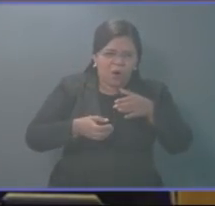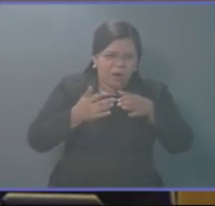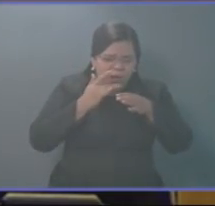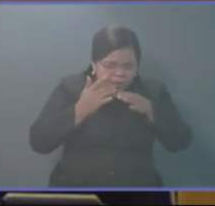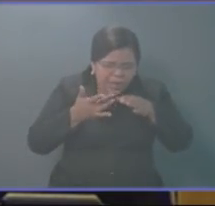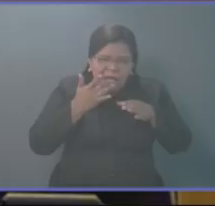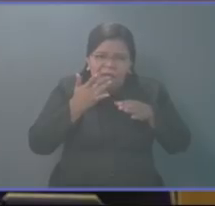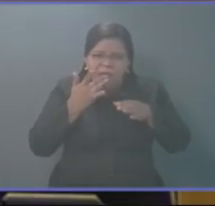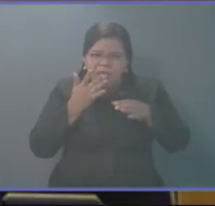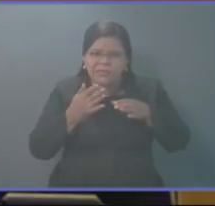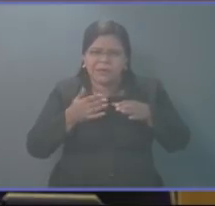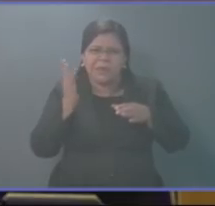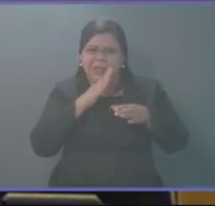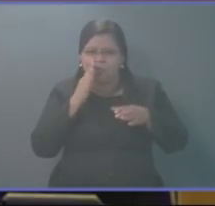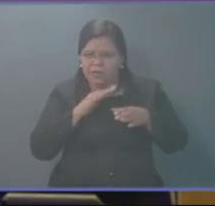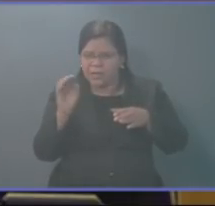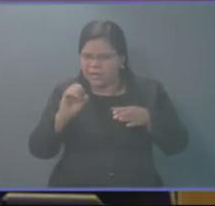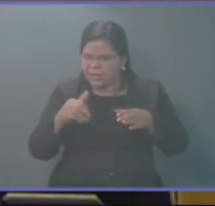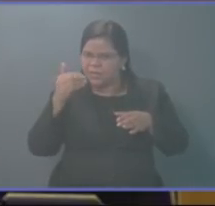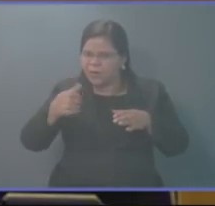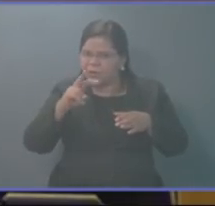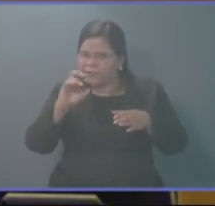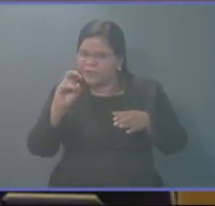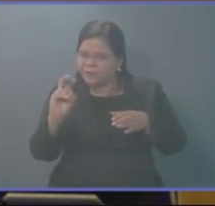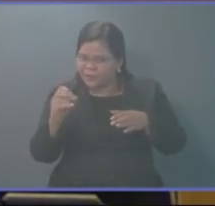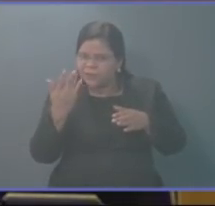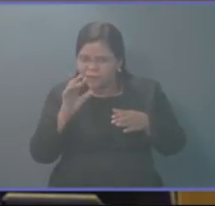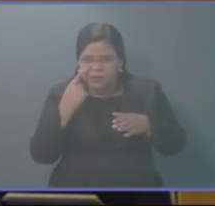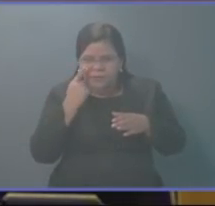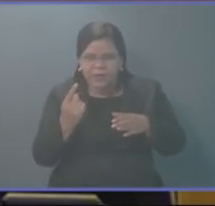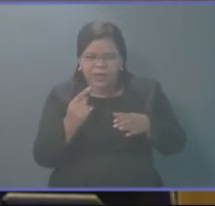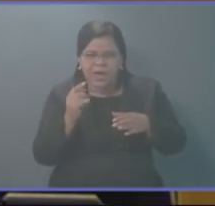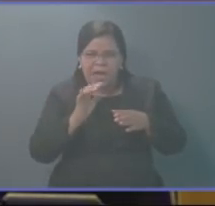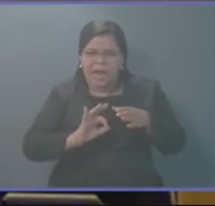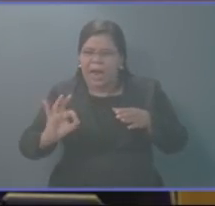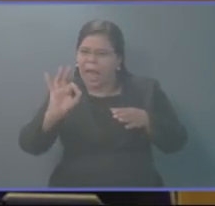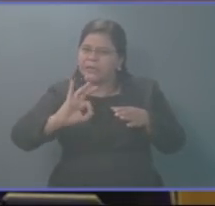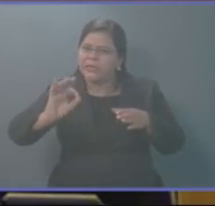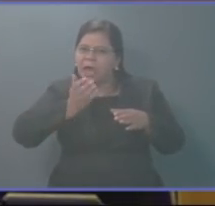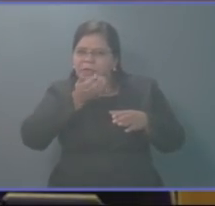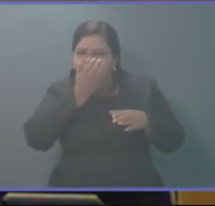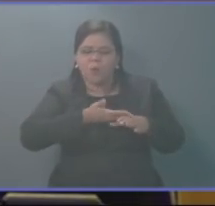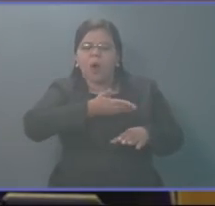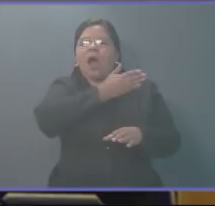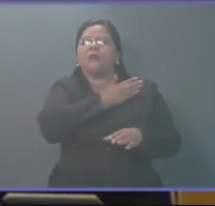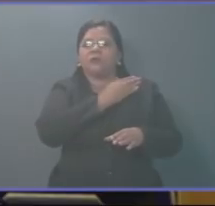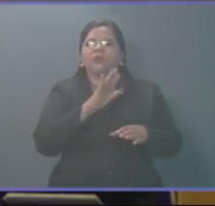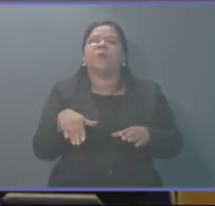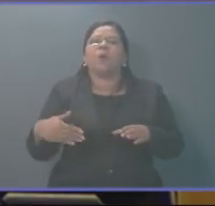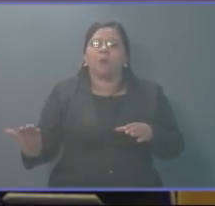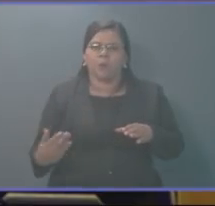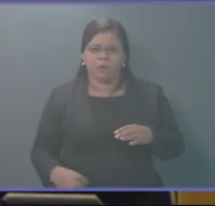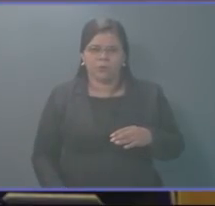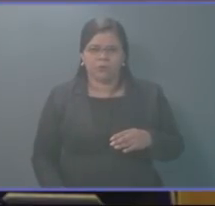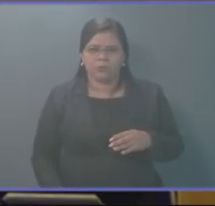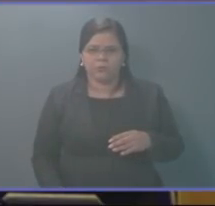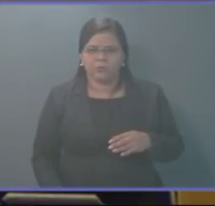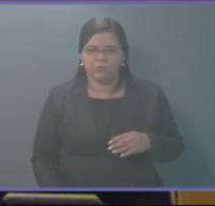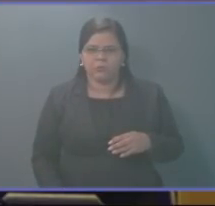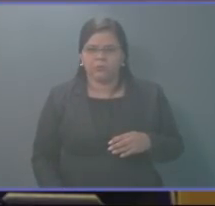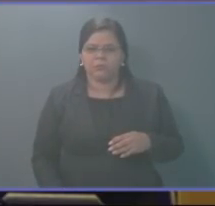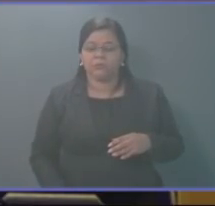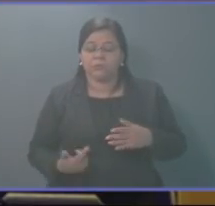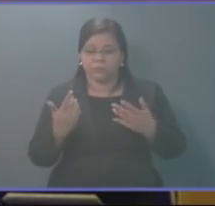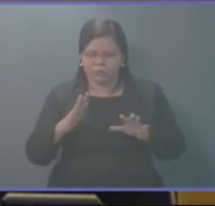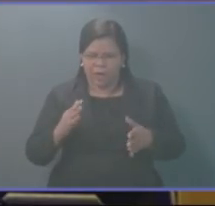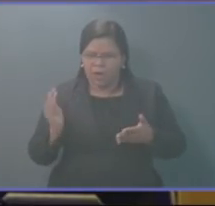durante enero del año 2020? ¿Cuál era la calidad del agua previo a esta fecha? ¿Se hicieron